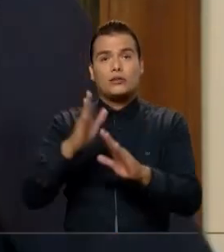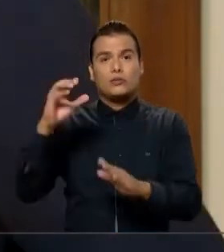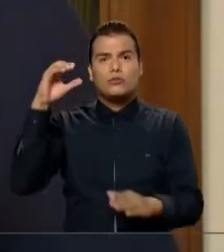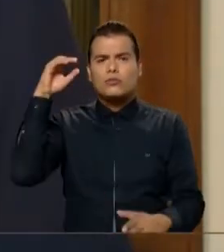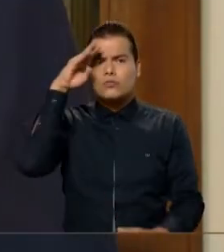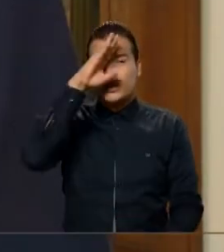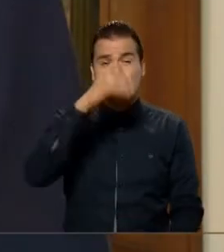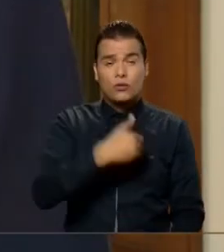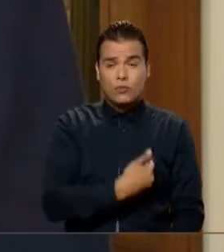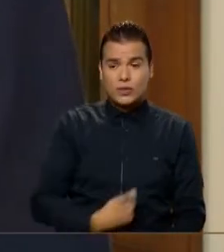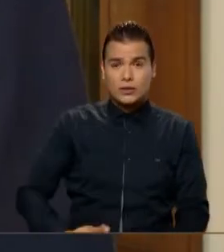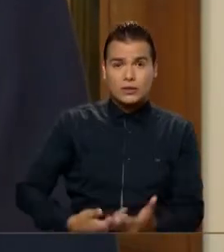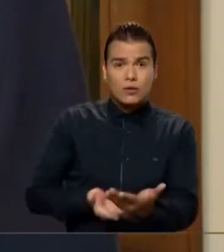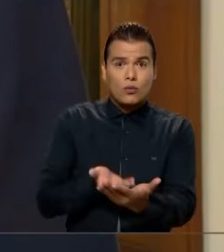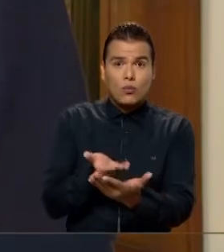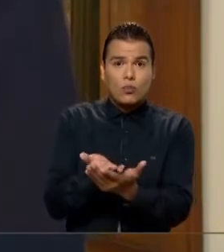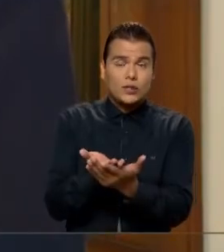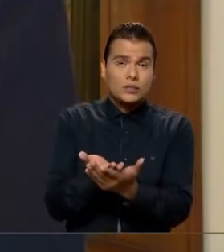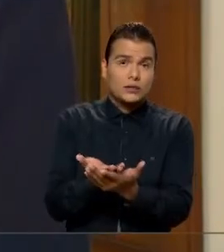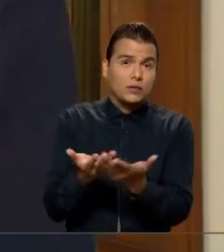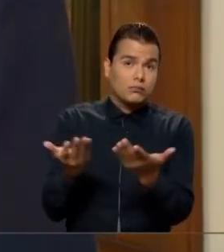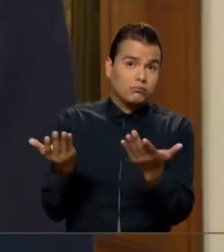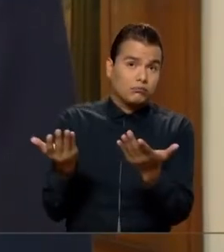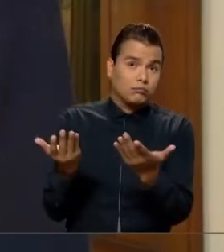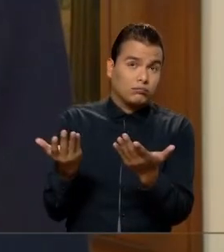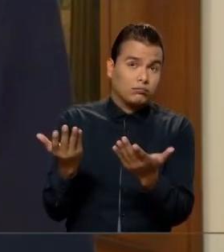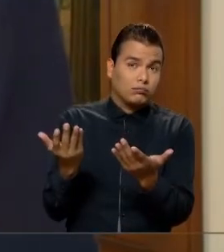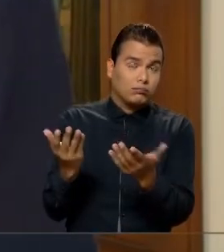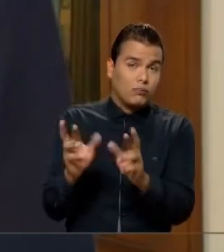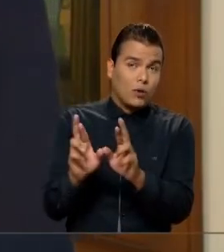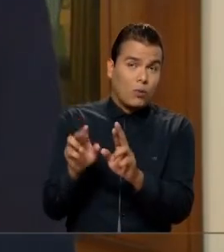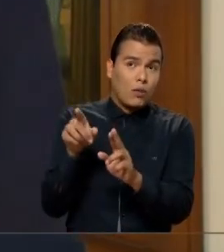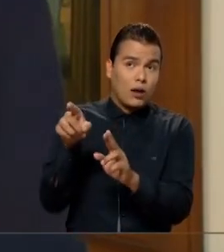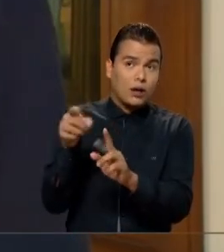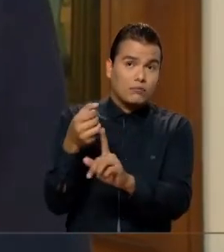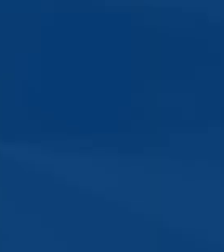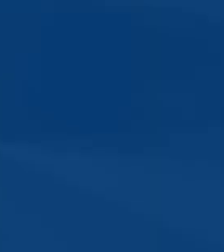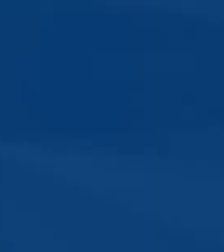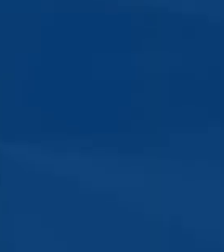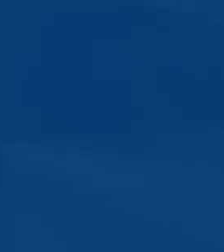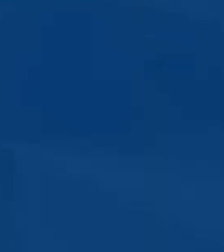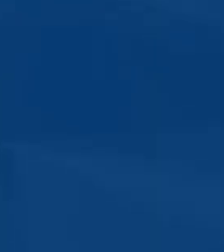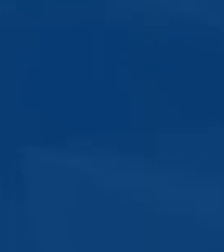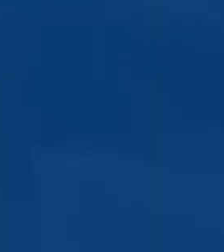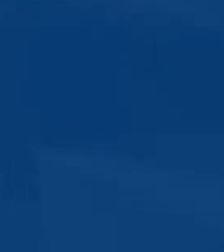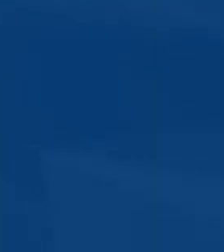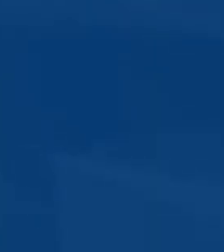pues sencillamente impacte esas acciones delictivas.